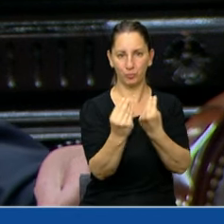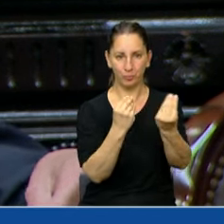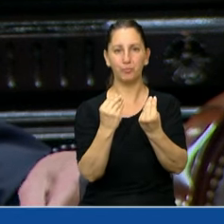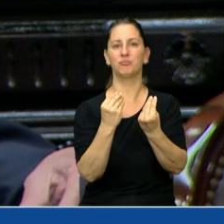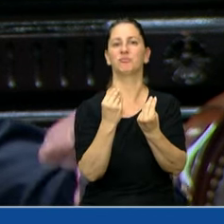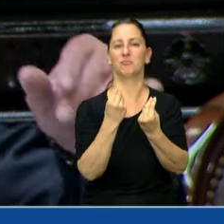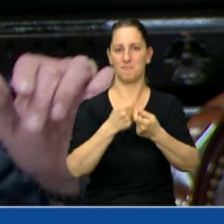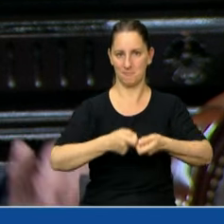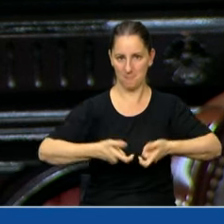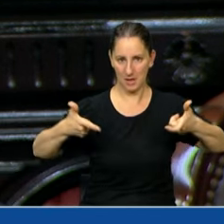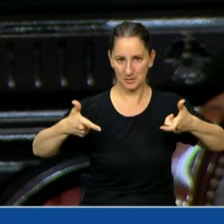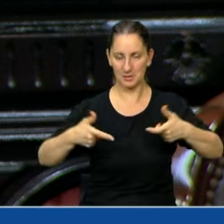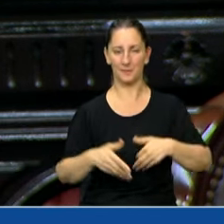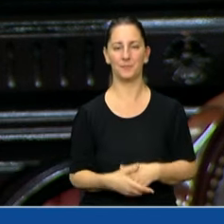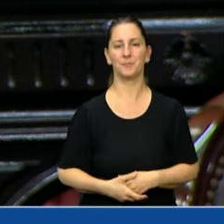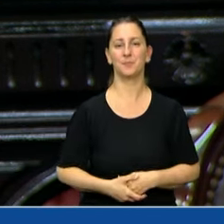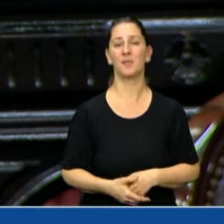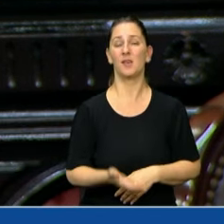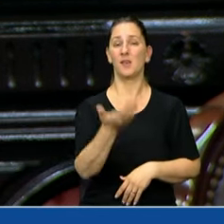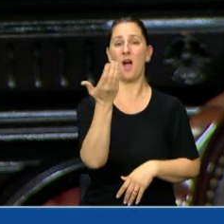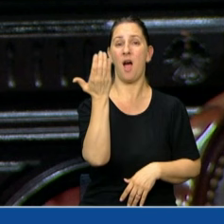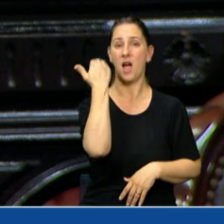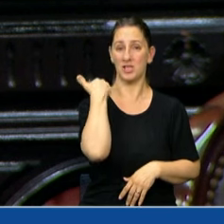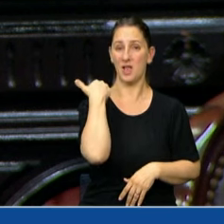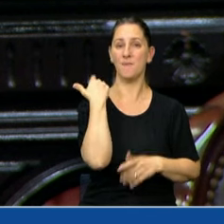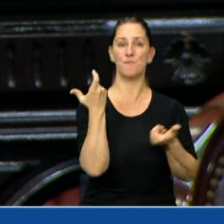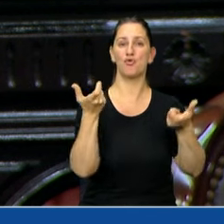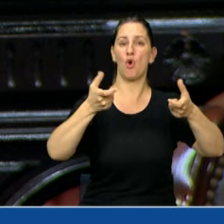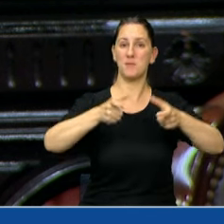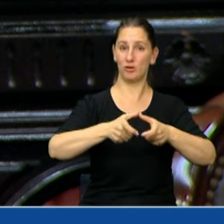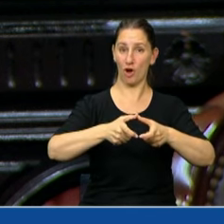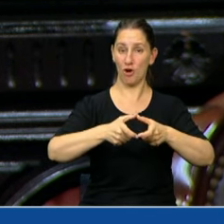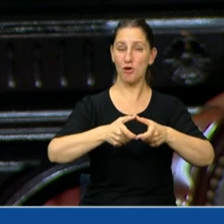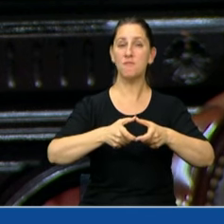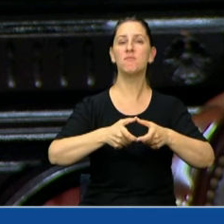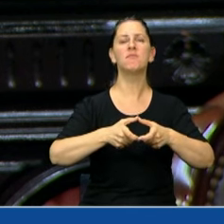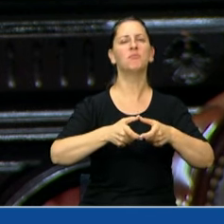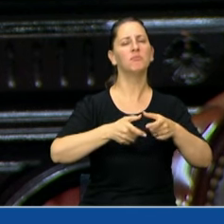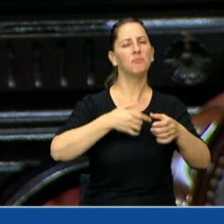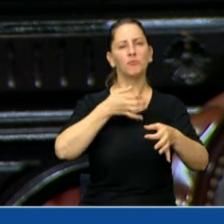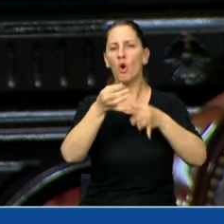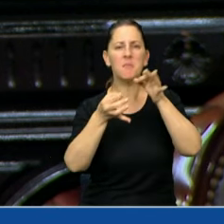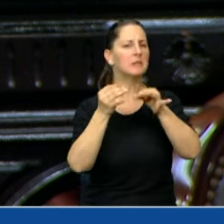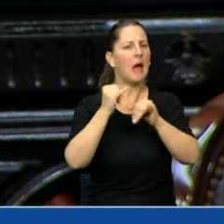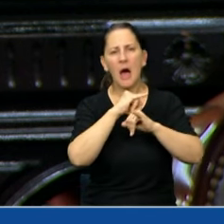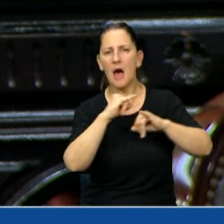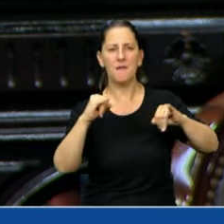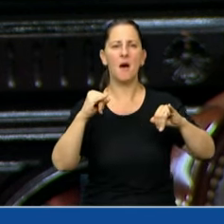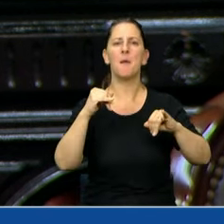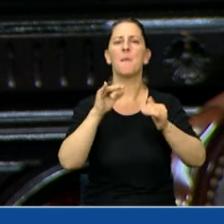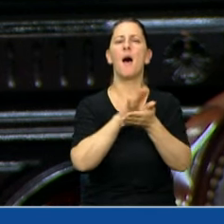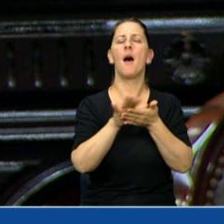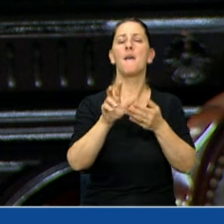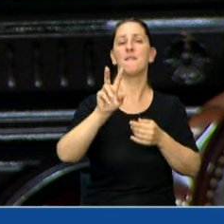más empleo ayer en la comisión Se comentaba se anunciaba la incorporación